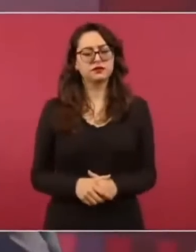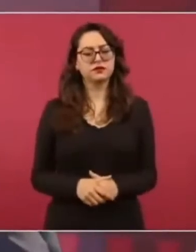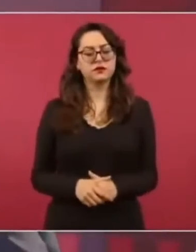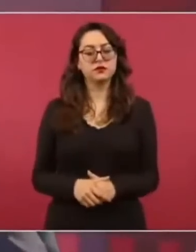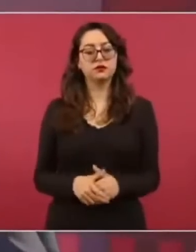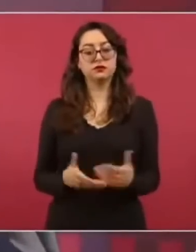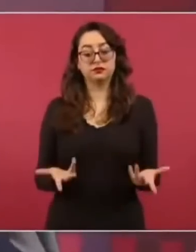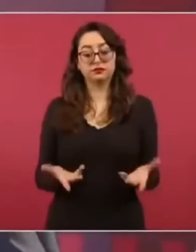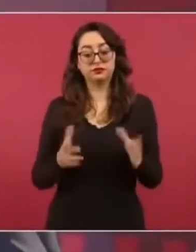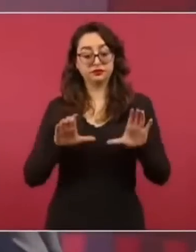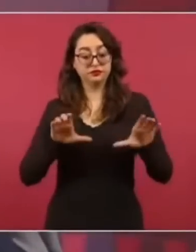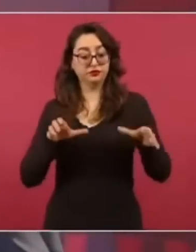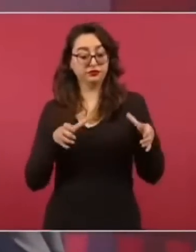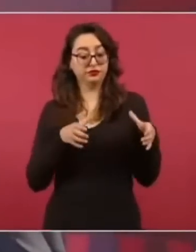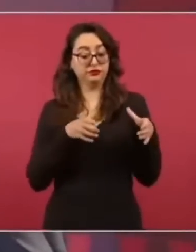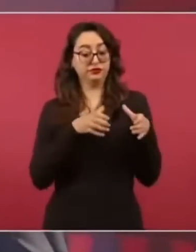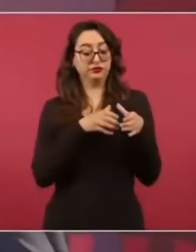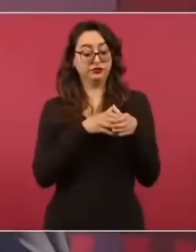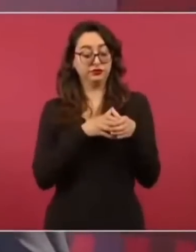oligarquía que domina,